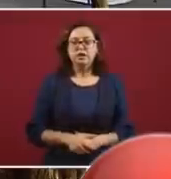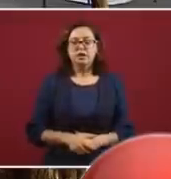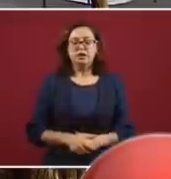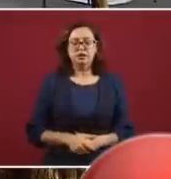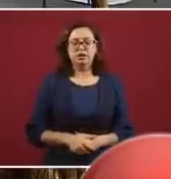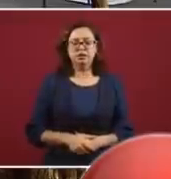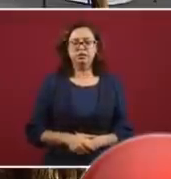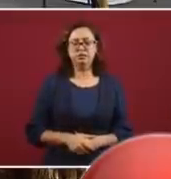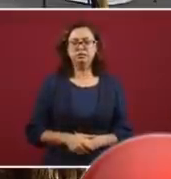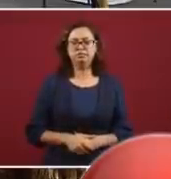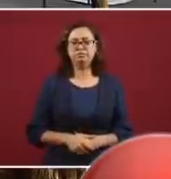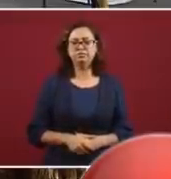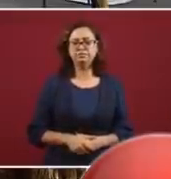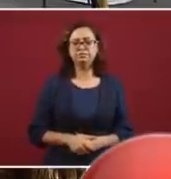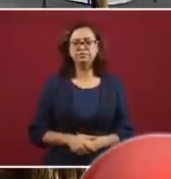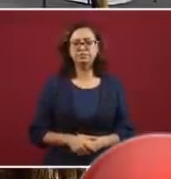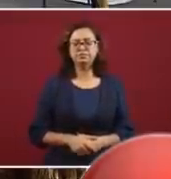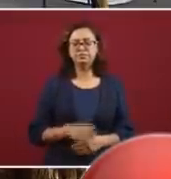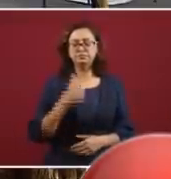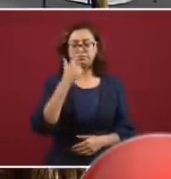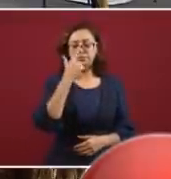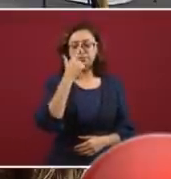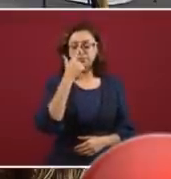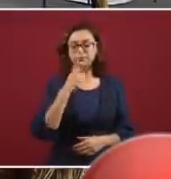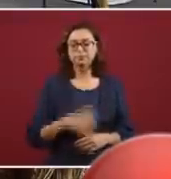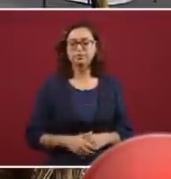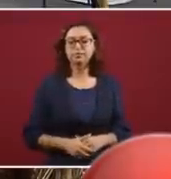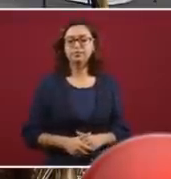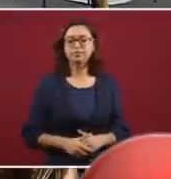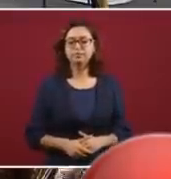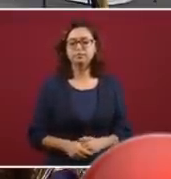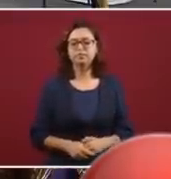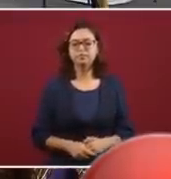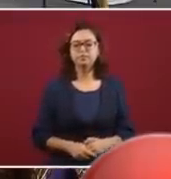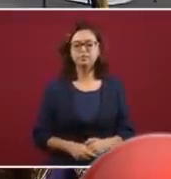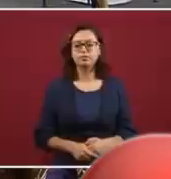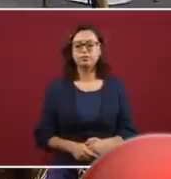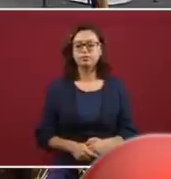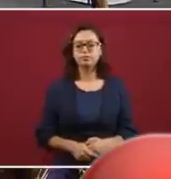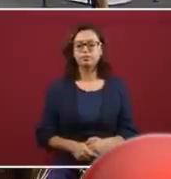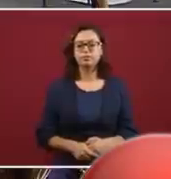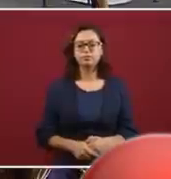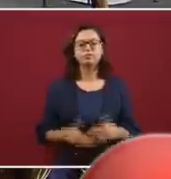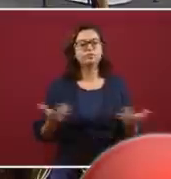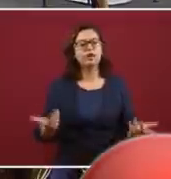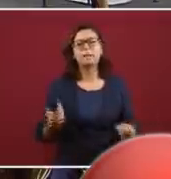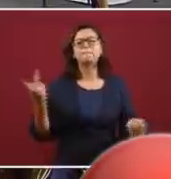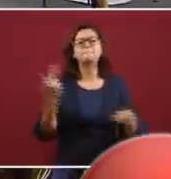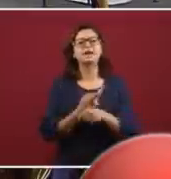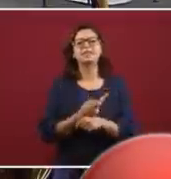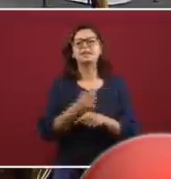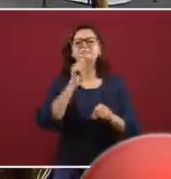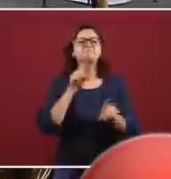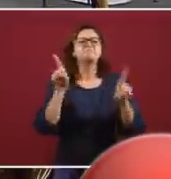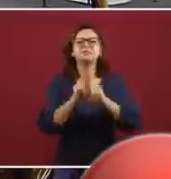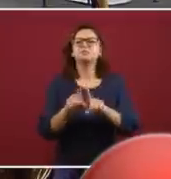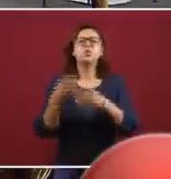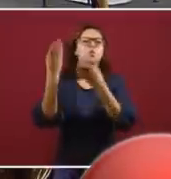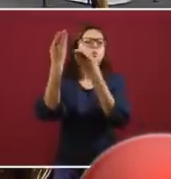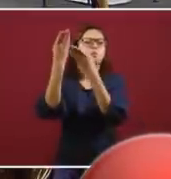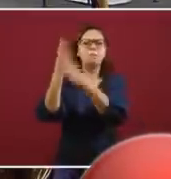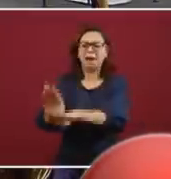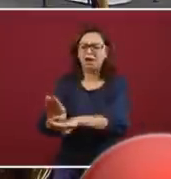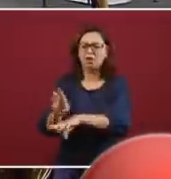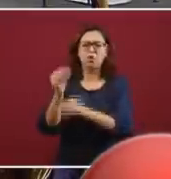¿Cuáles son los efectos de la cancelación? Es similar a una cuenta de banco, donde ya cuentas que después